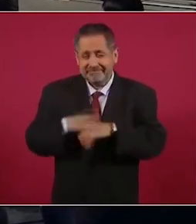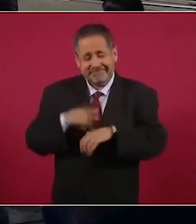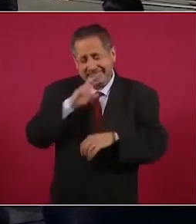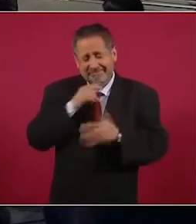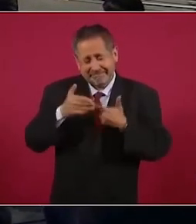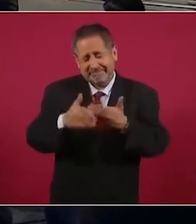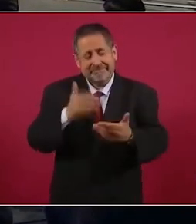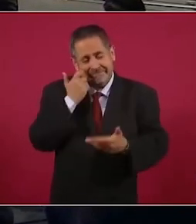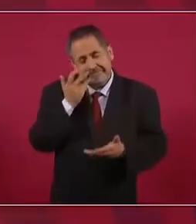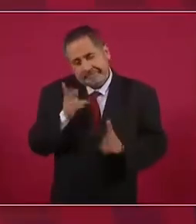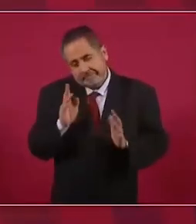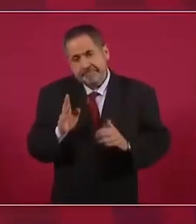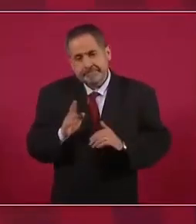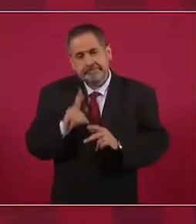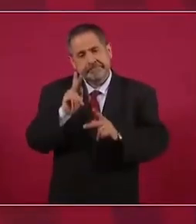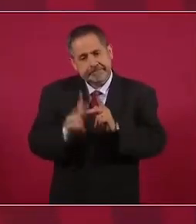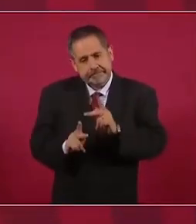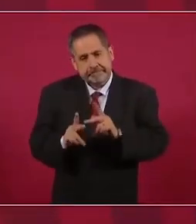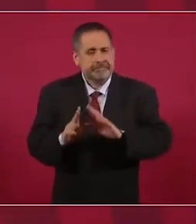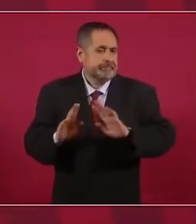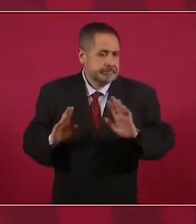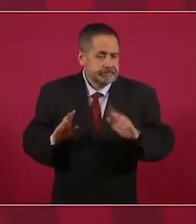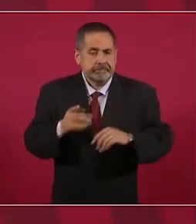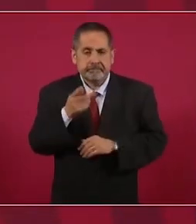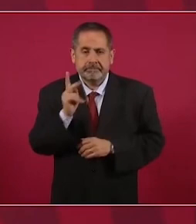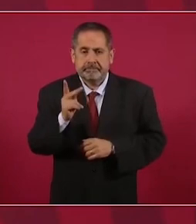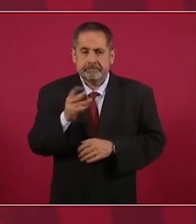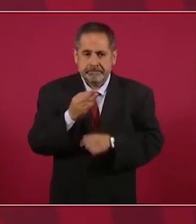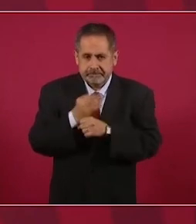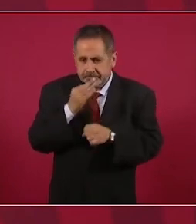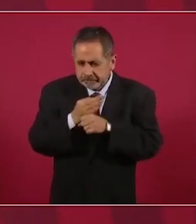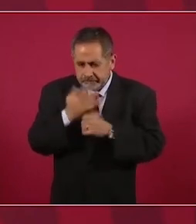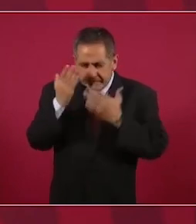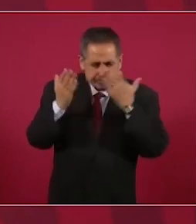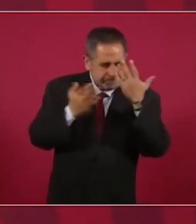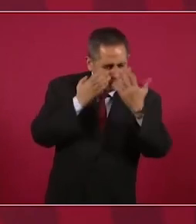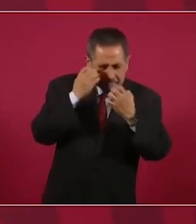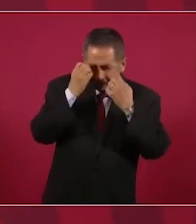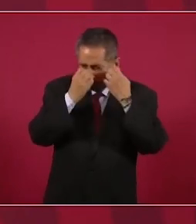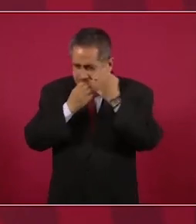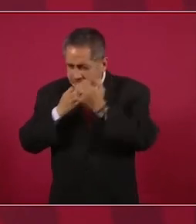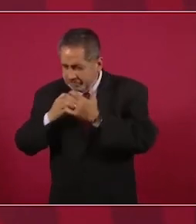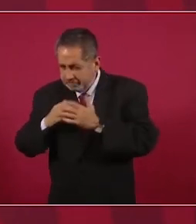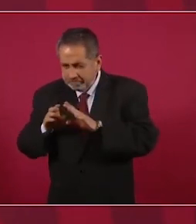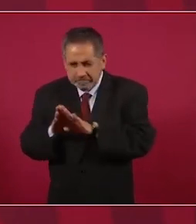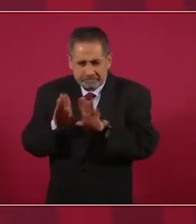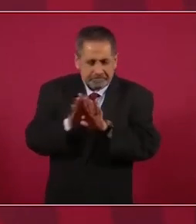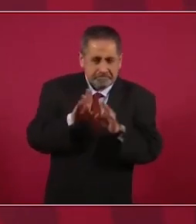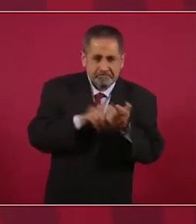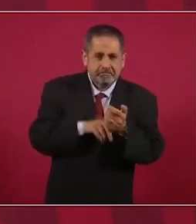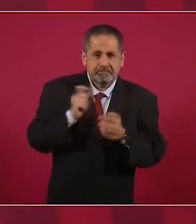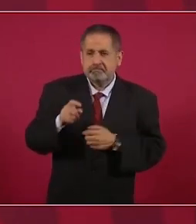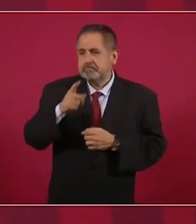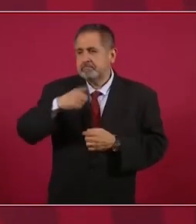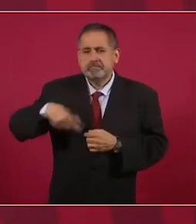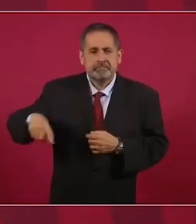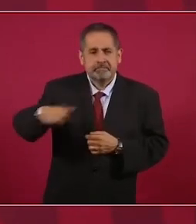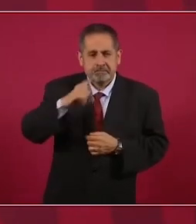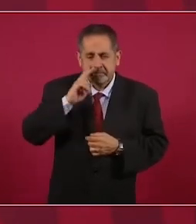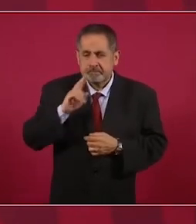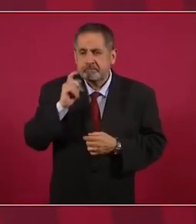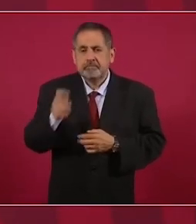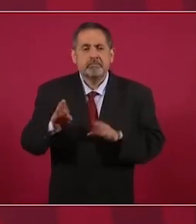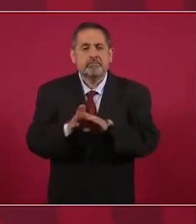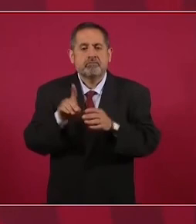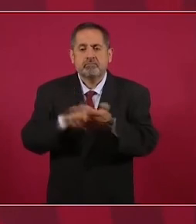más, pero están haciendo precisamente el análisis de cómo